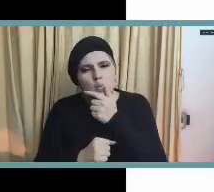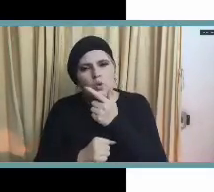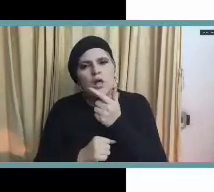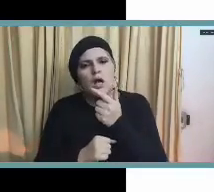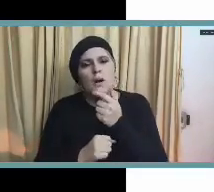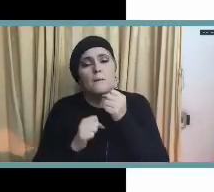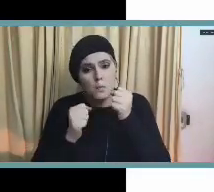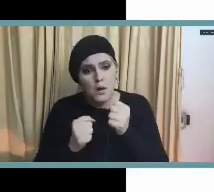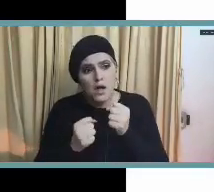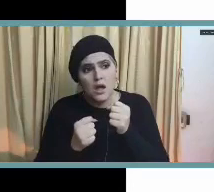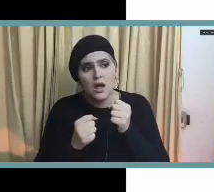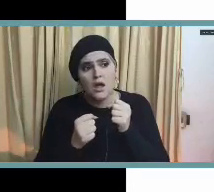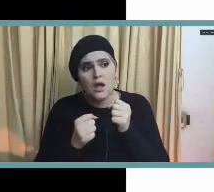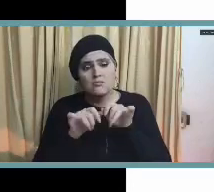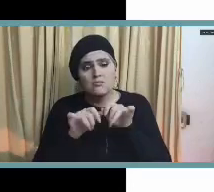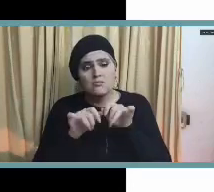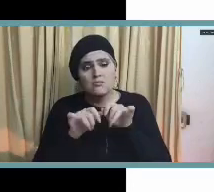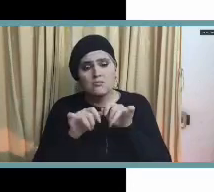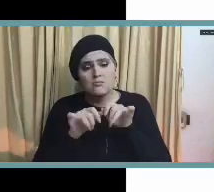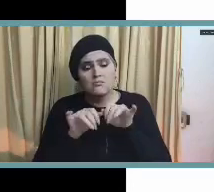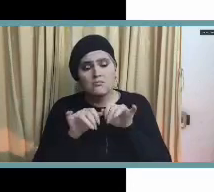a nuestro Gmail,